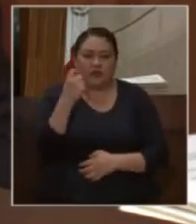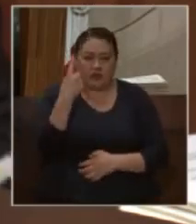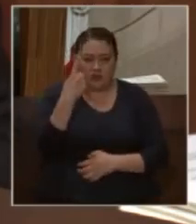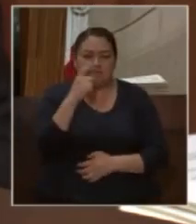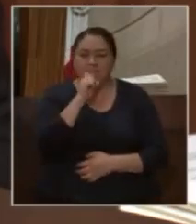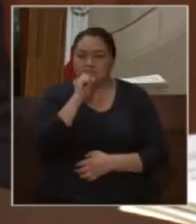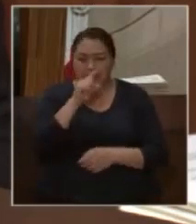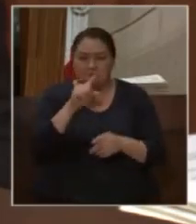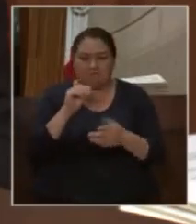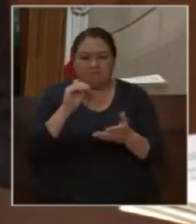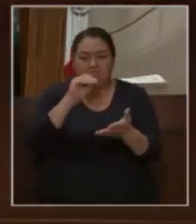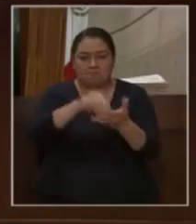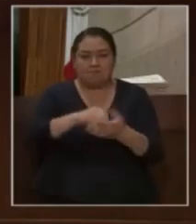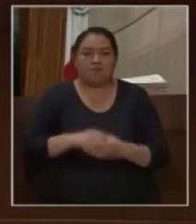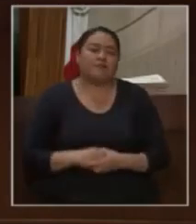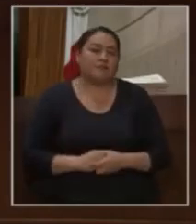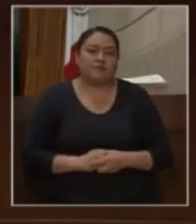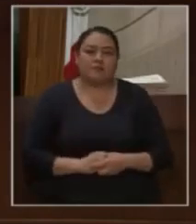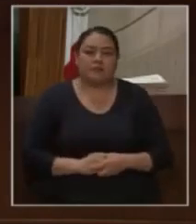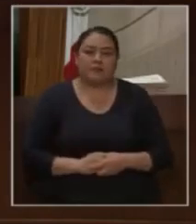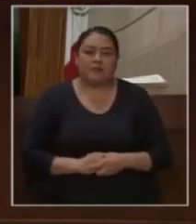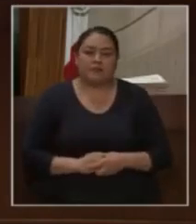941.